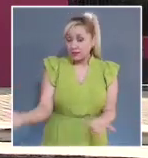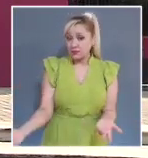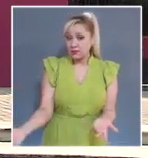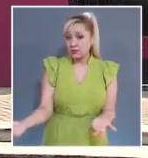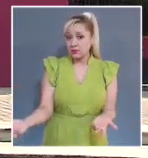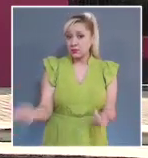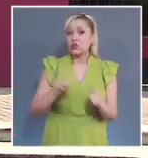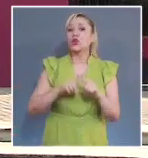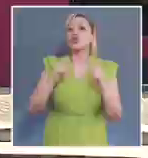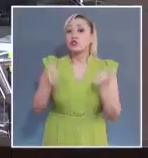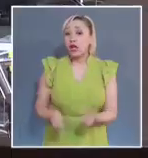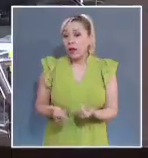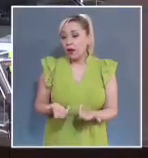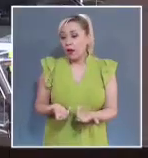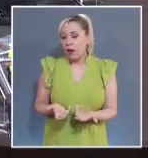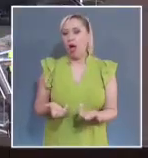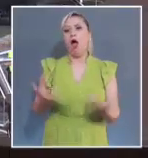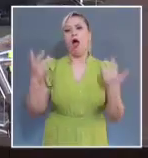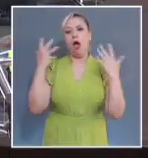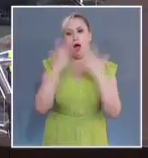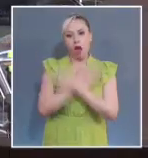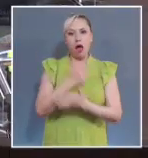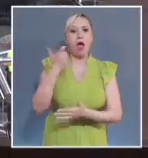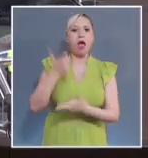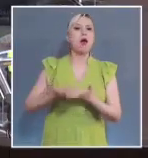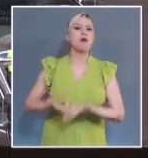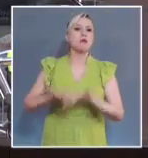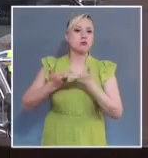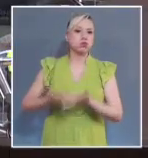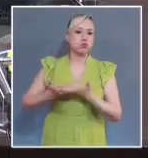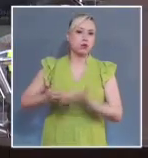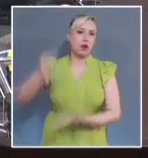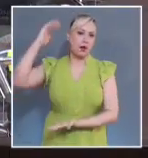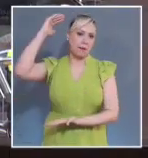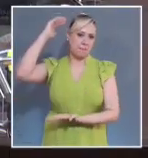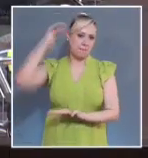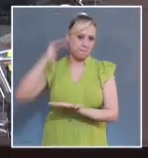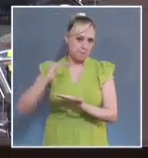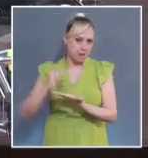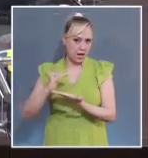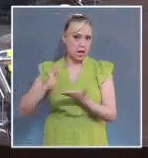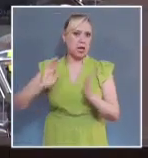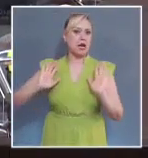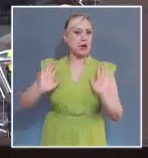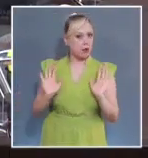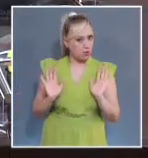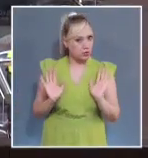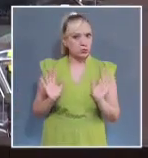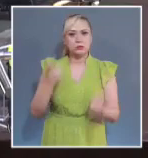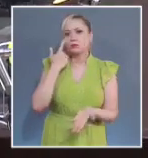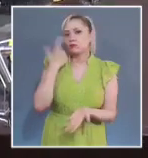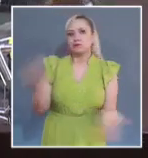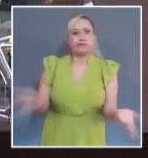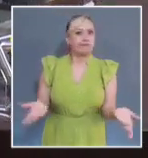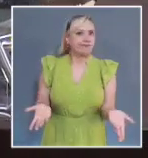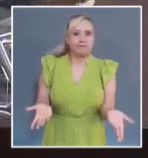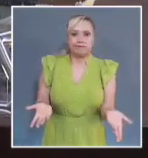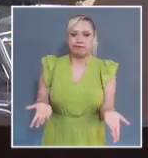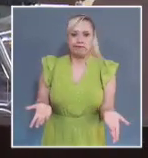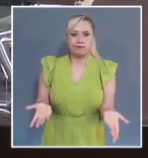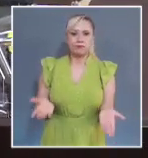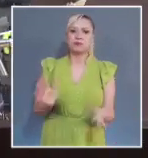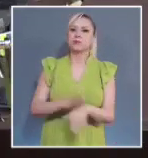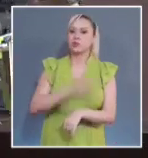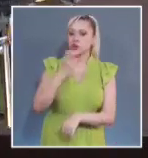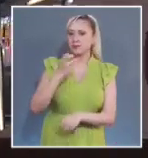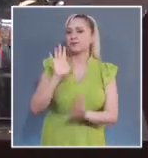demostrar que el monto del remanente a reintegrar en el estado de Tlaxcala era menor. Con este fin, la autoridad deberá analizar los